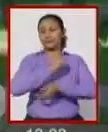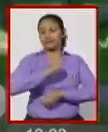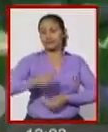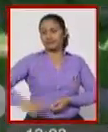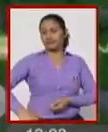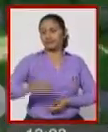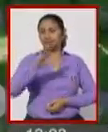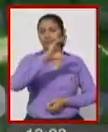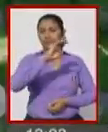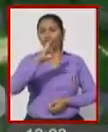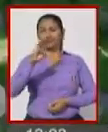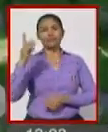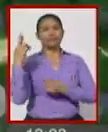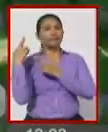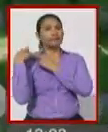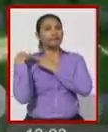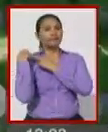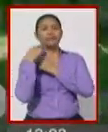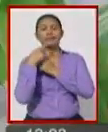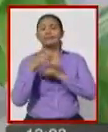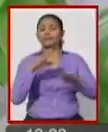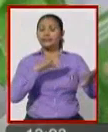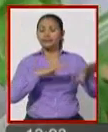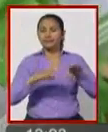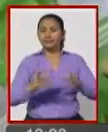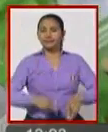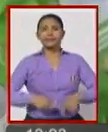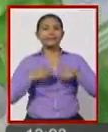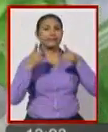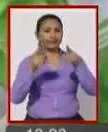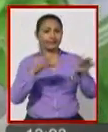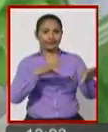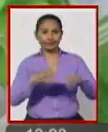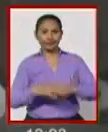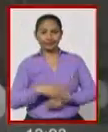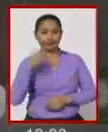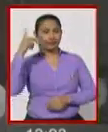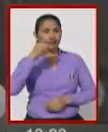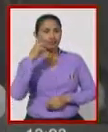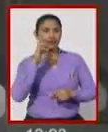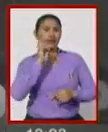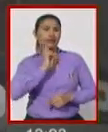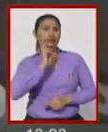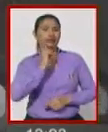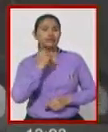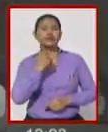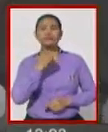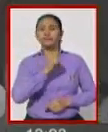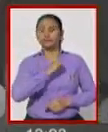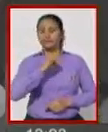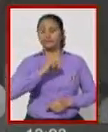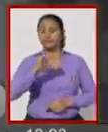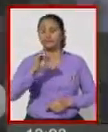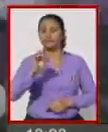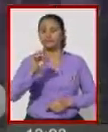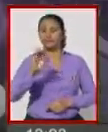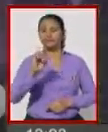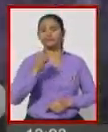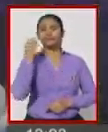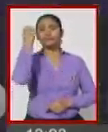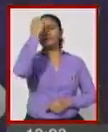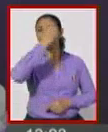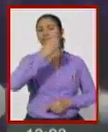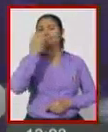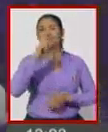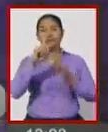alcalde cochabambino del cargo, derivado de las acciones de denuncia que hicieron el gobernador Rubén Costas y el senador Óscar Ortiz en